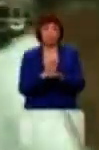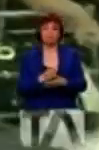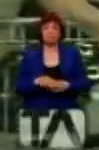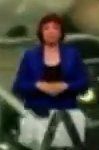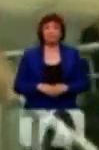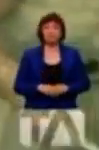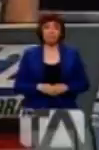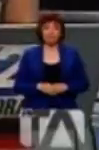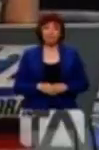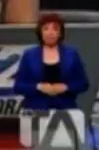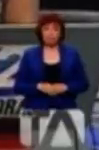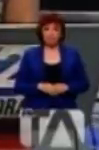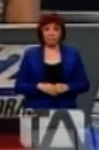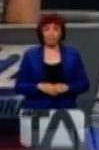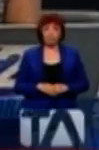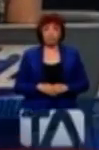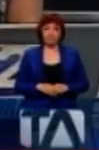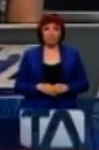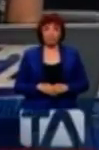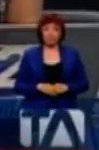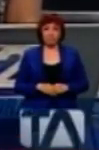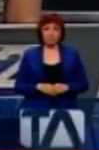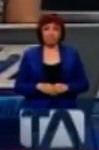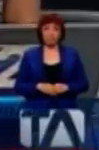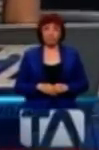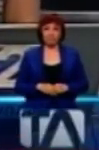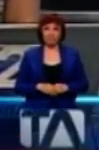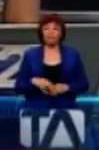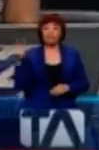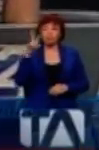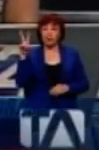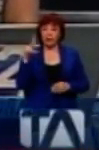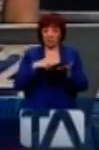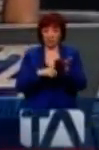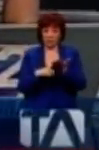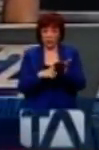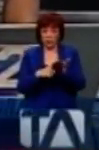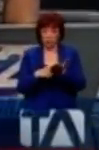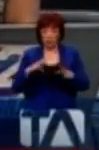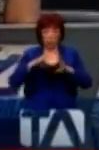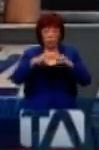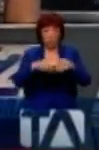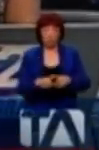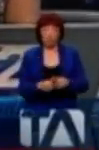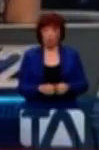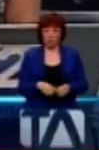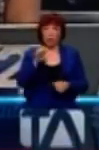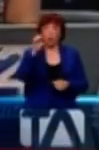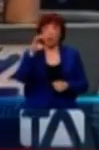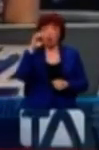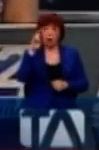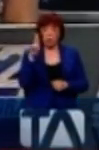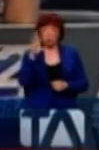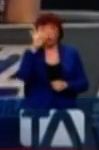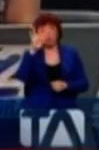Ramos, 24 horas. Este viernes se reunió el Consejo Sectorial de Seguridad en el ECU 911 de Quito